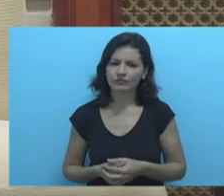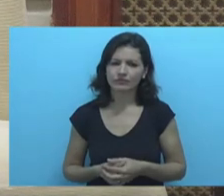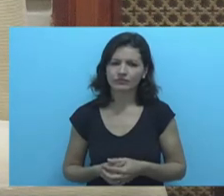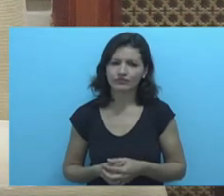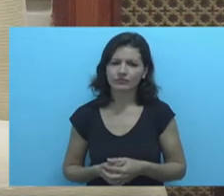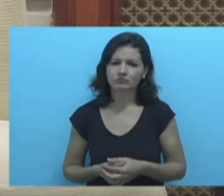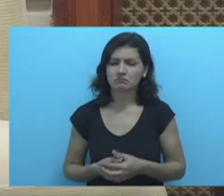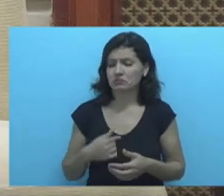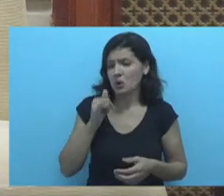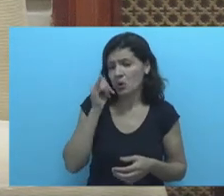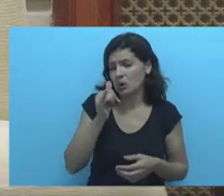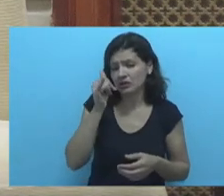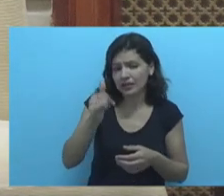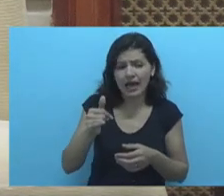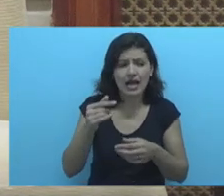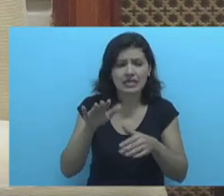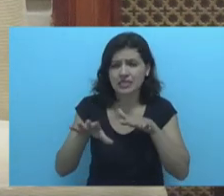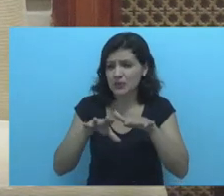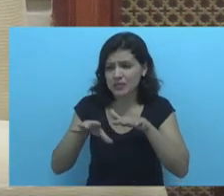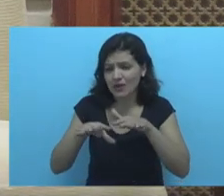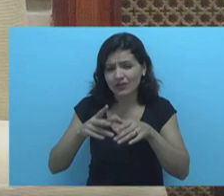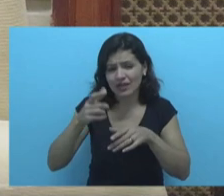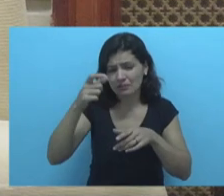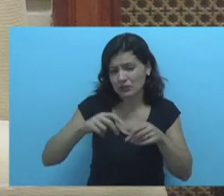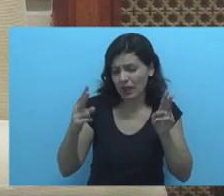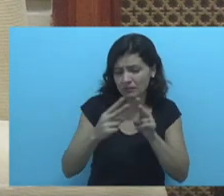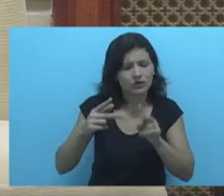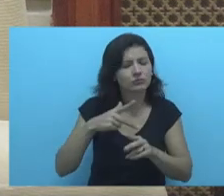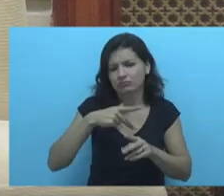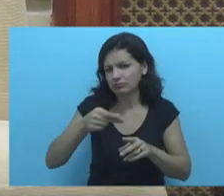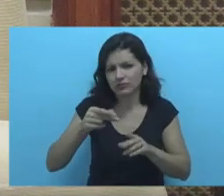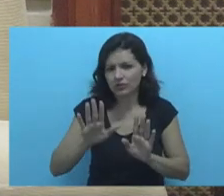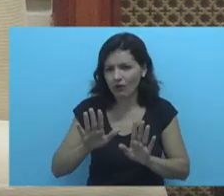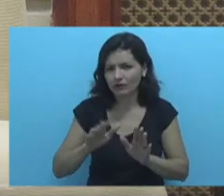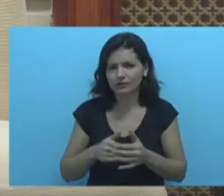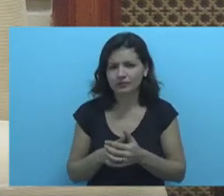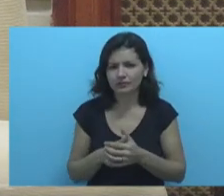contar anécdotas personales porque no lo traté todo lo que lo trataron ustedes,